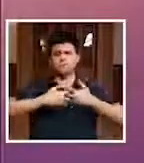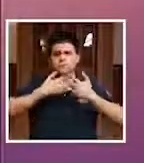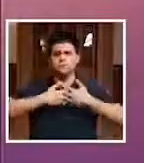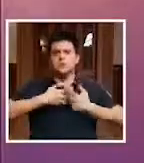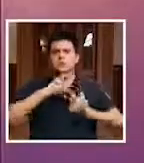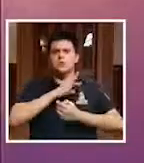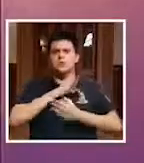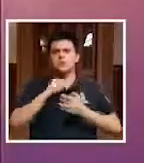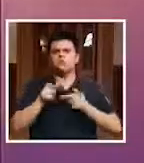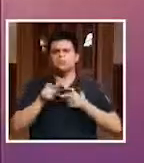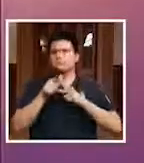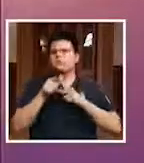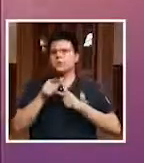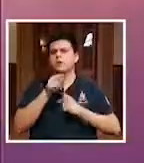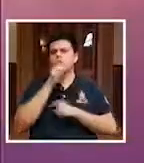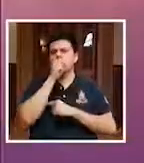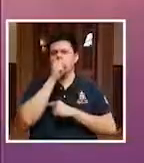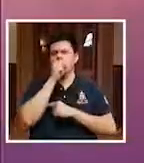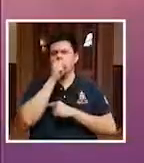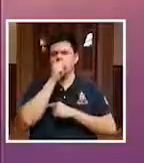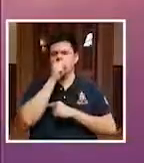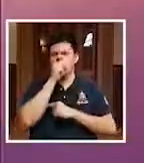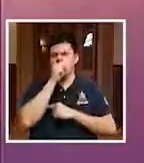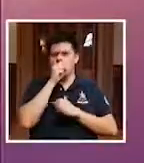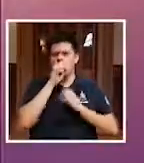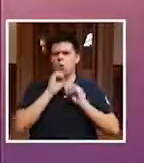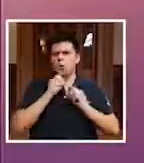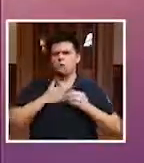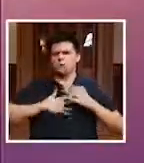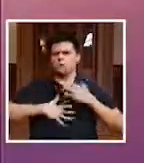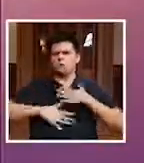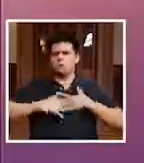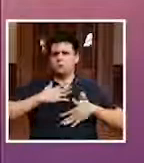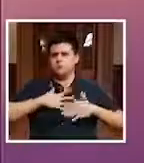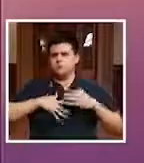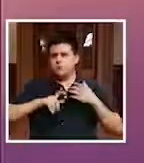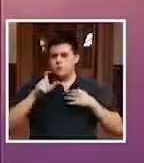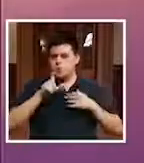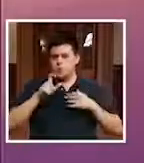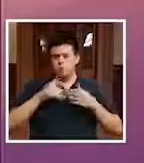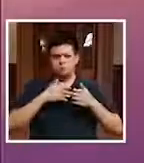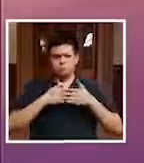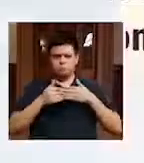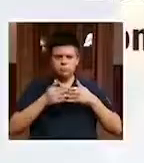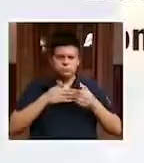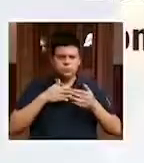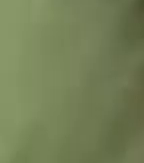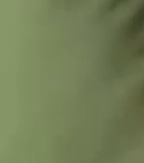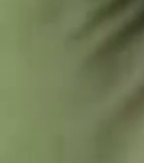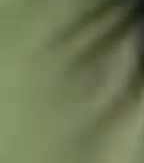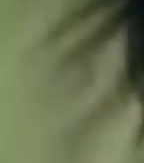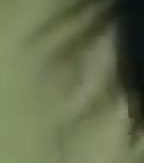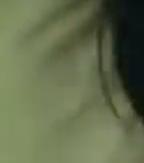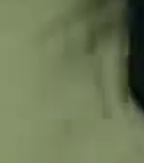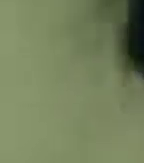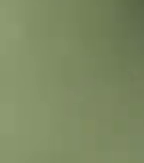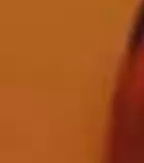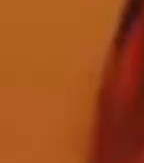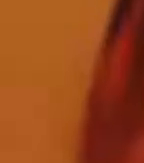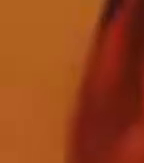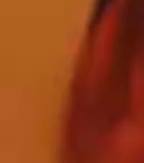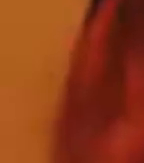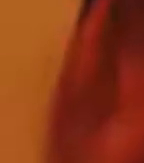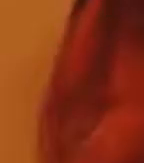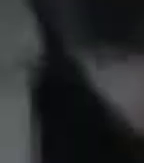tos o fatiga al caminar, al subir escaleras. A esto se le